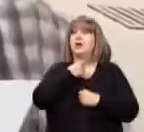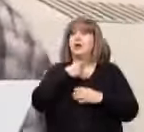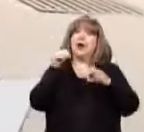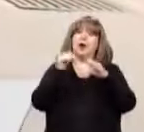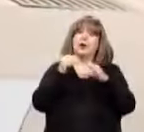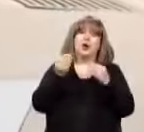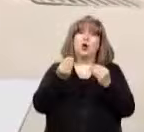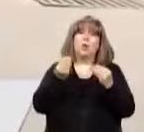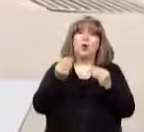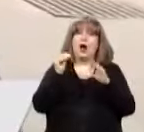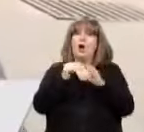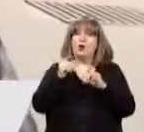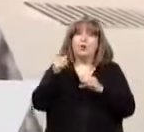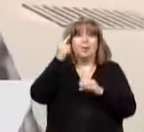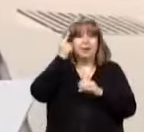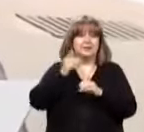hacerlo